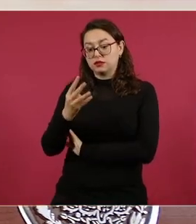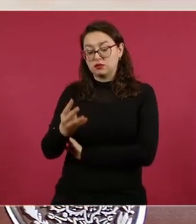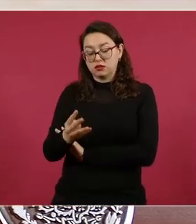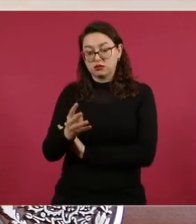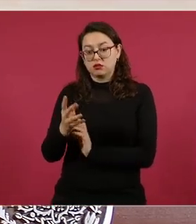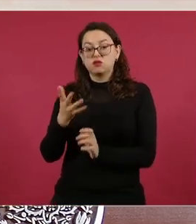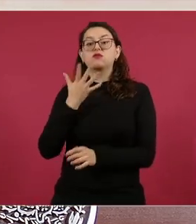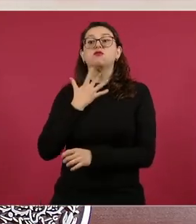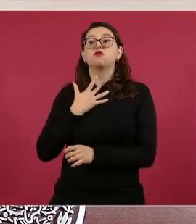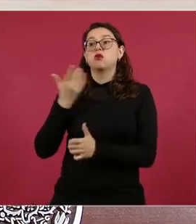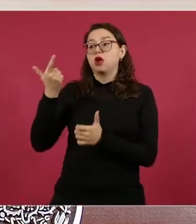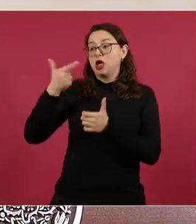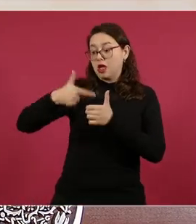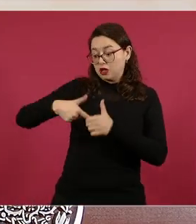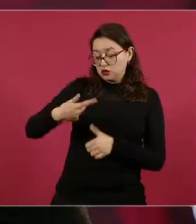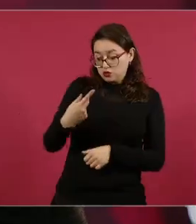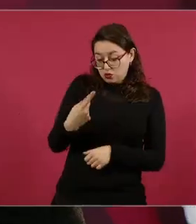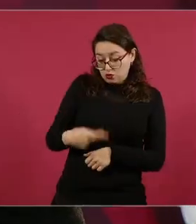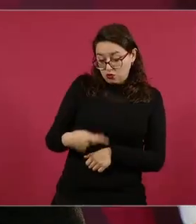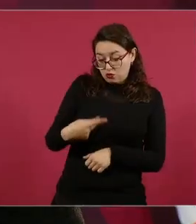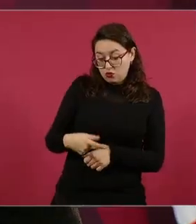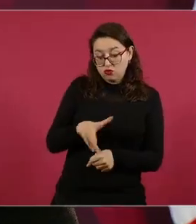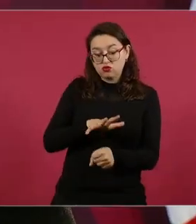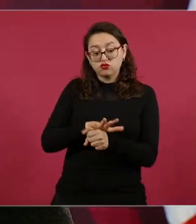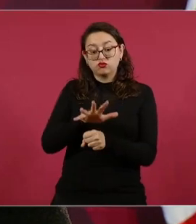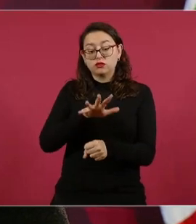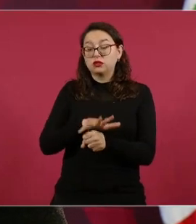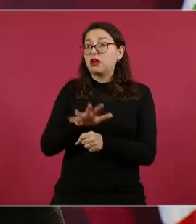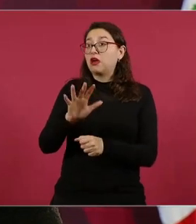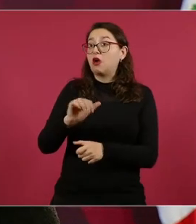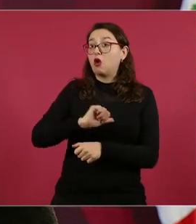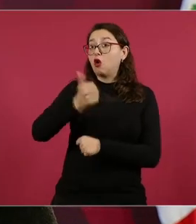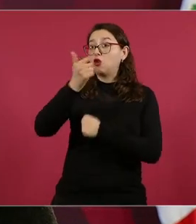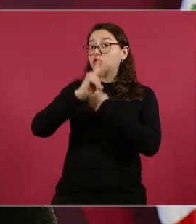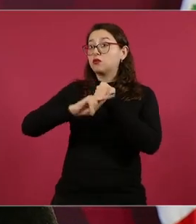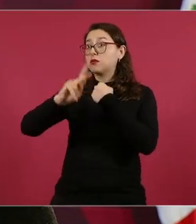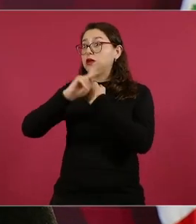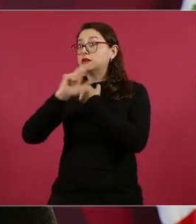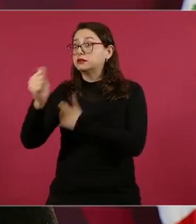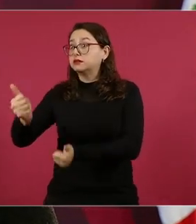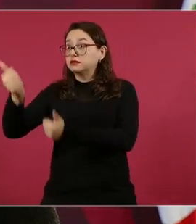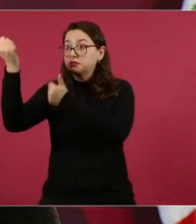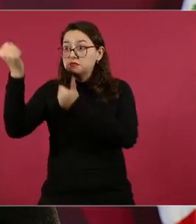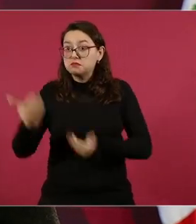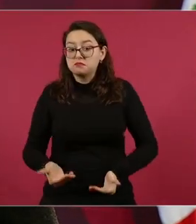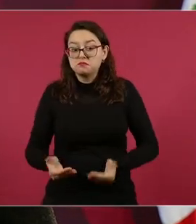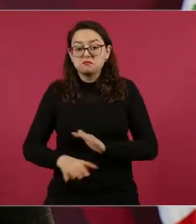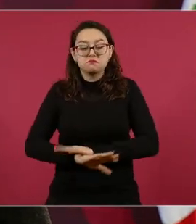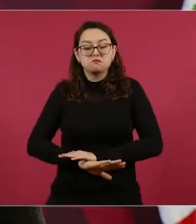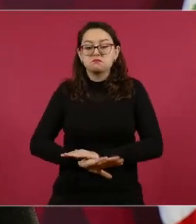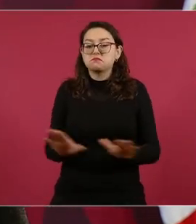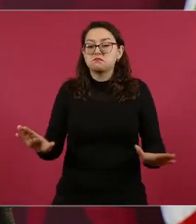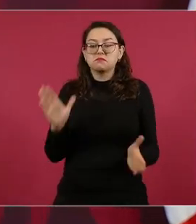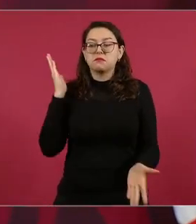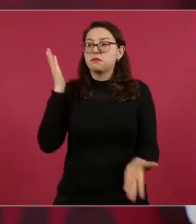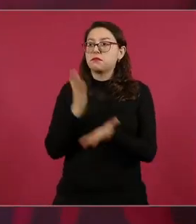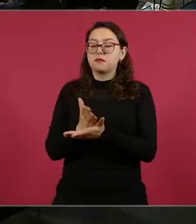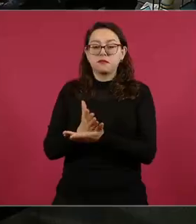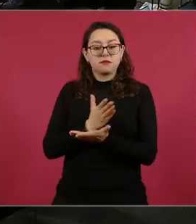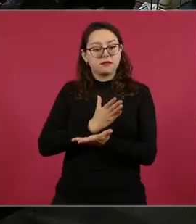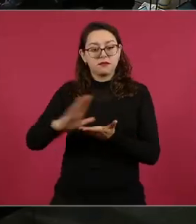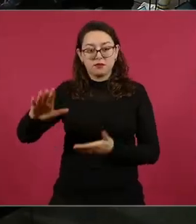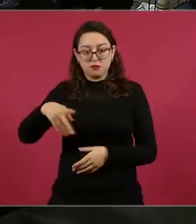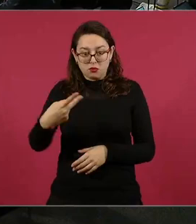gasolinas, ya no se va a comprar la gasolina en el extranjero. Ese es el plan.